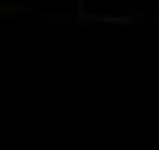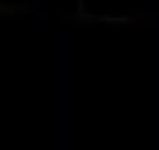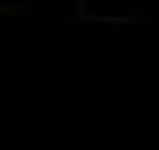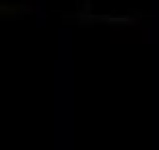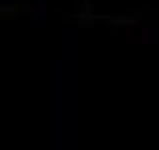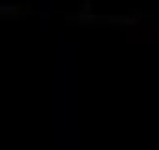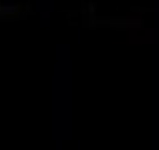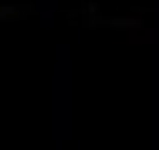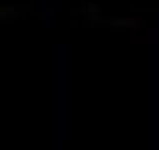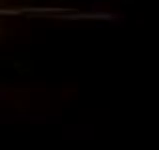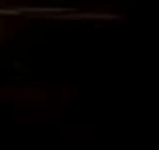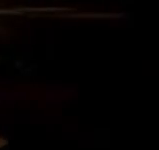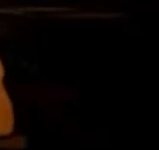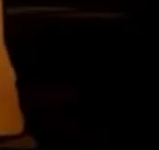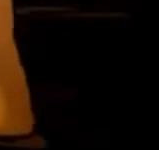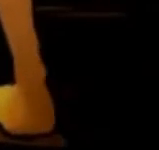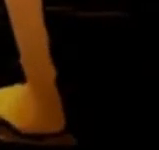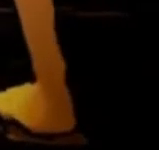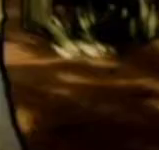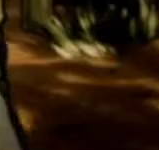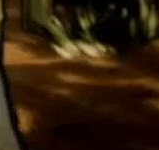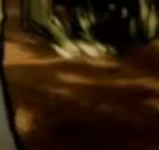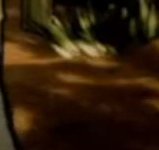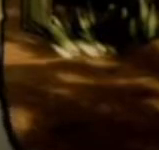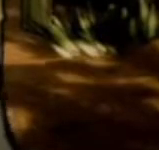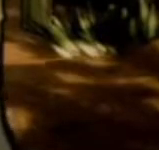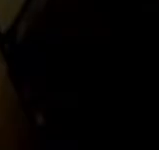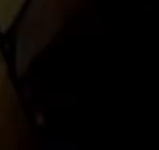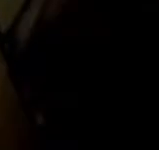de la espada y el control mental.